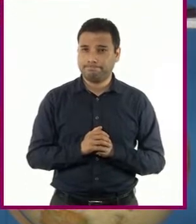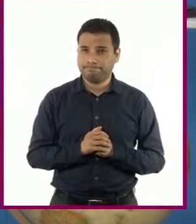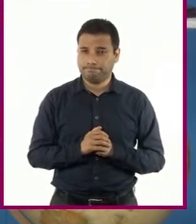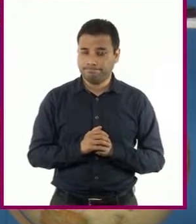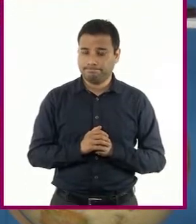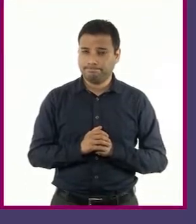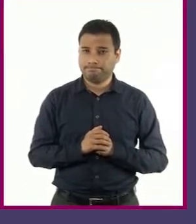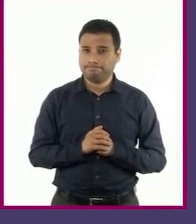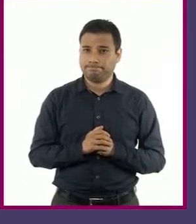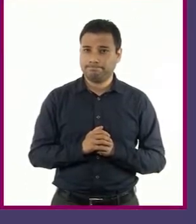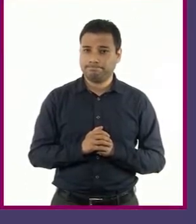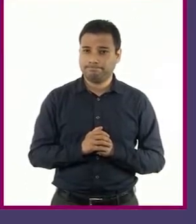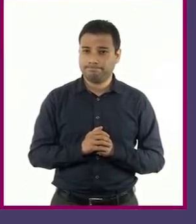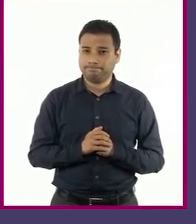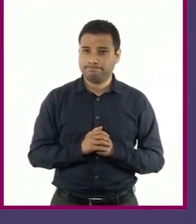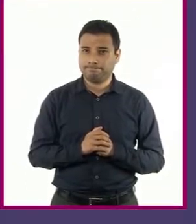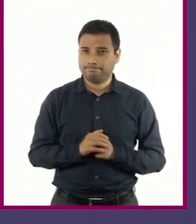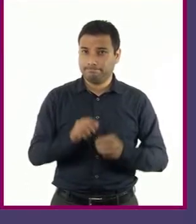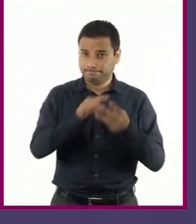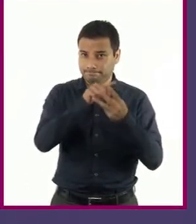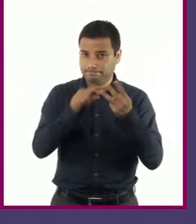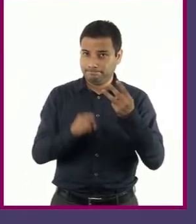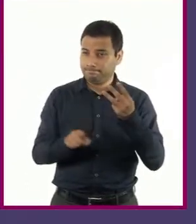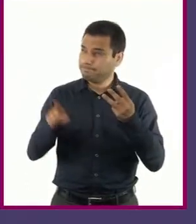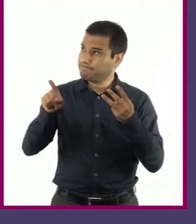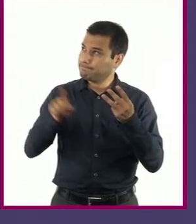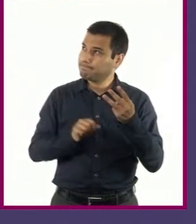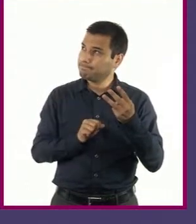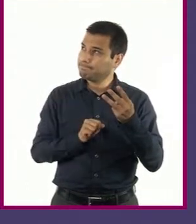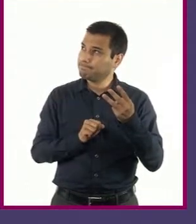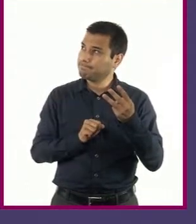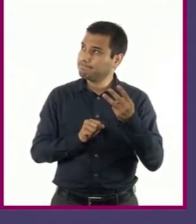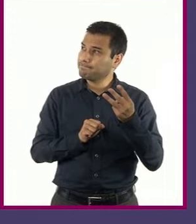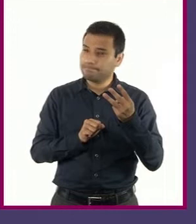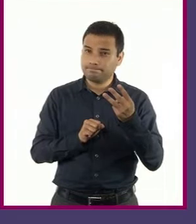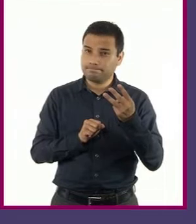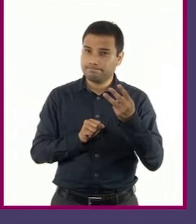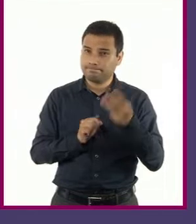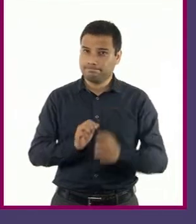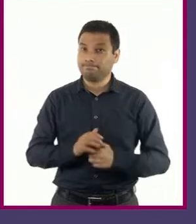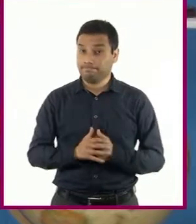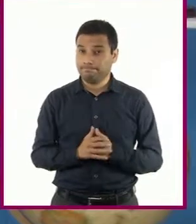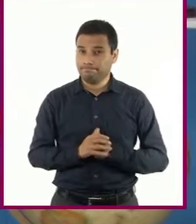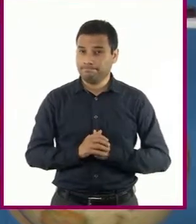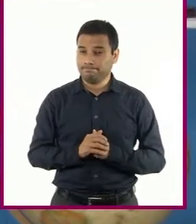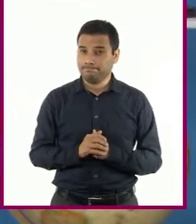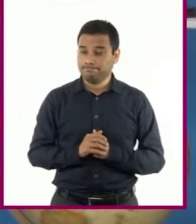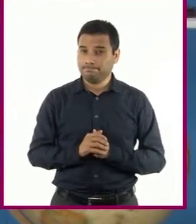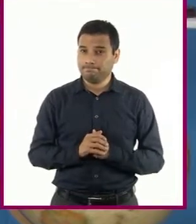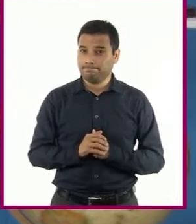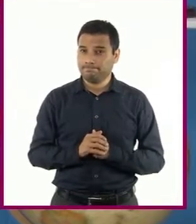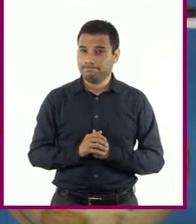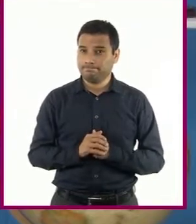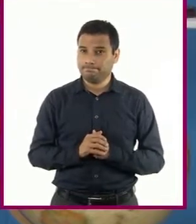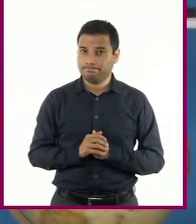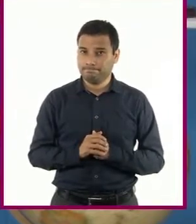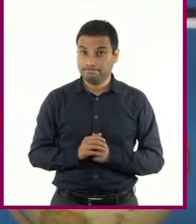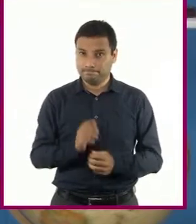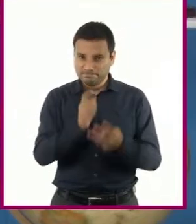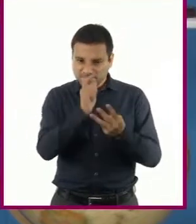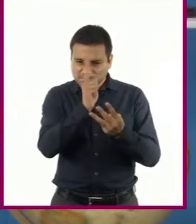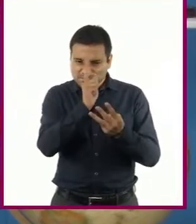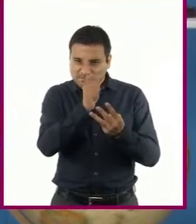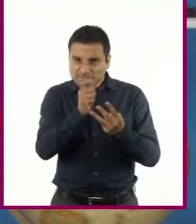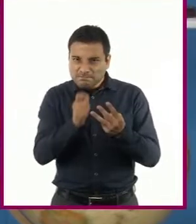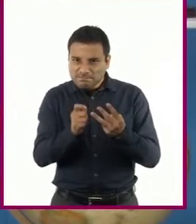soberanía popular. Libertad, igualdad, fraternidad. Para comprenderlos